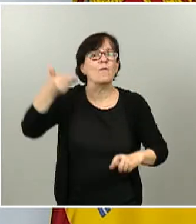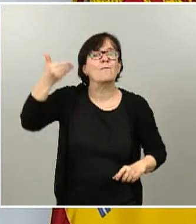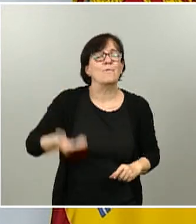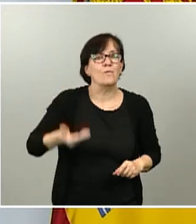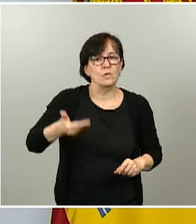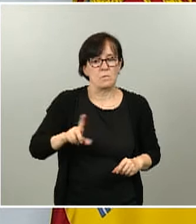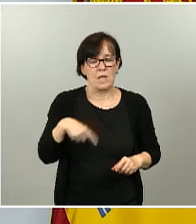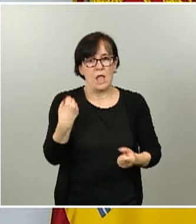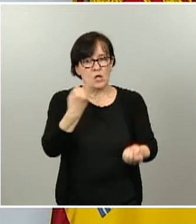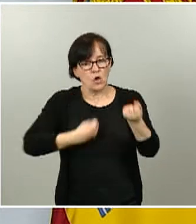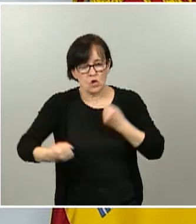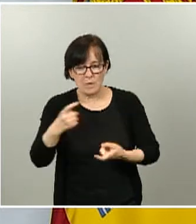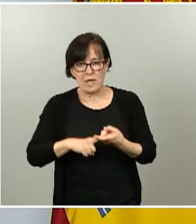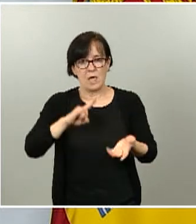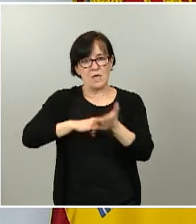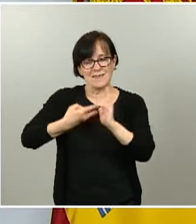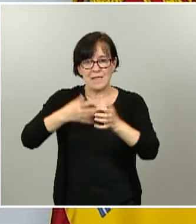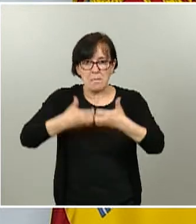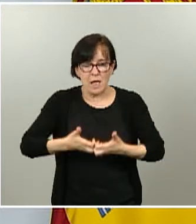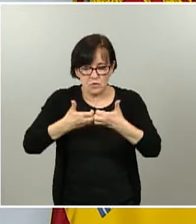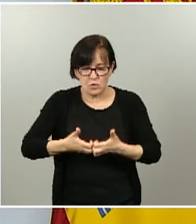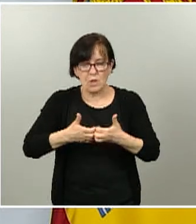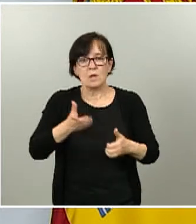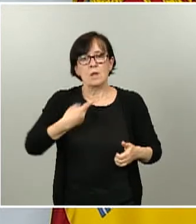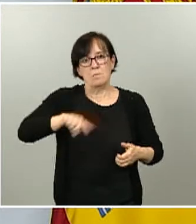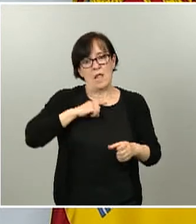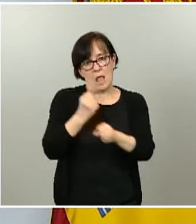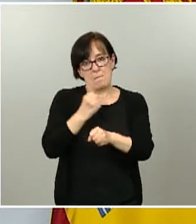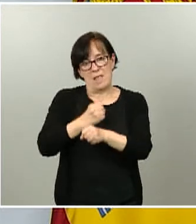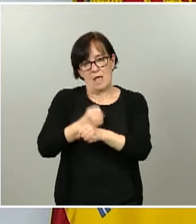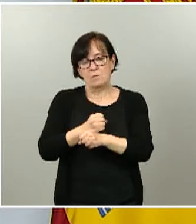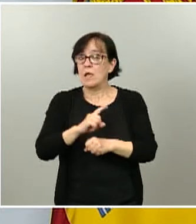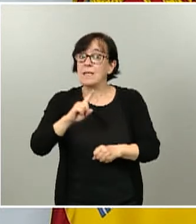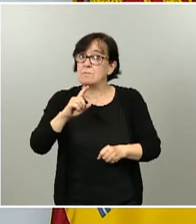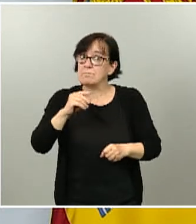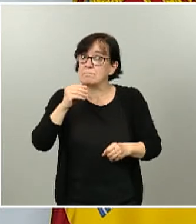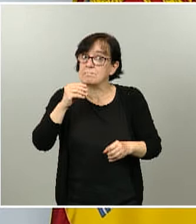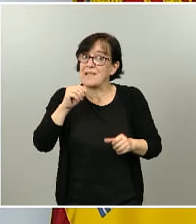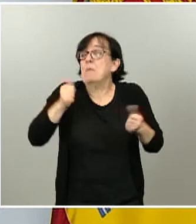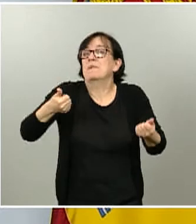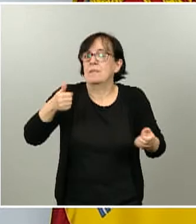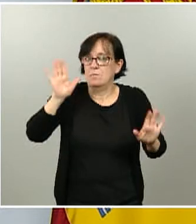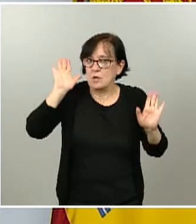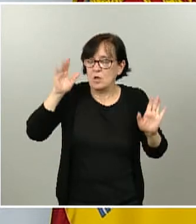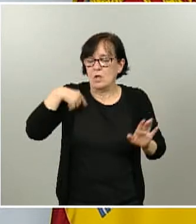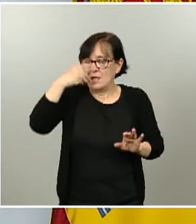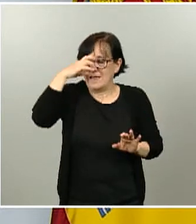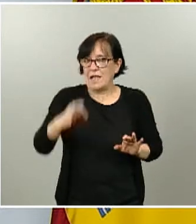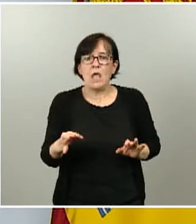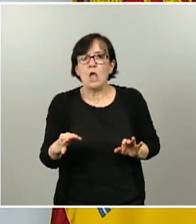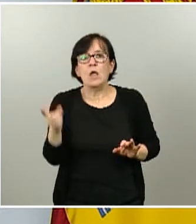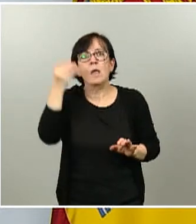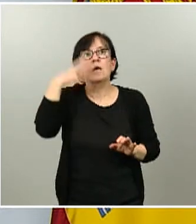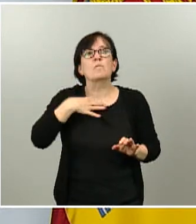para nuestro sistema industrial y para nuestro empleo. Por tanto, en principio, no creo que debamos pensar en que vaya a